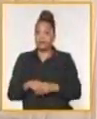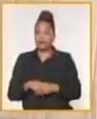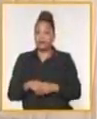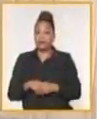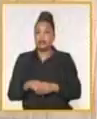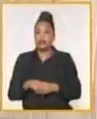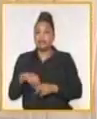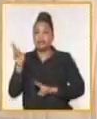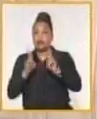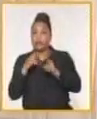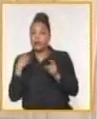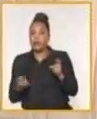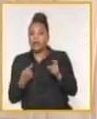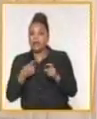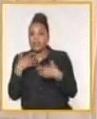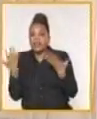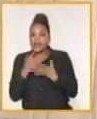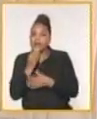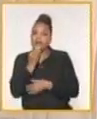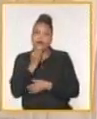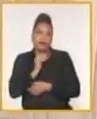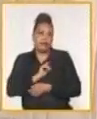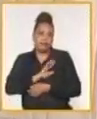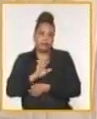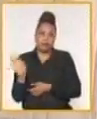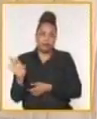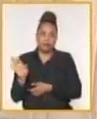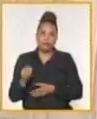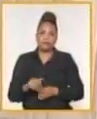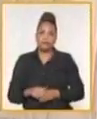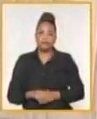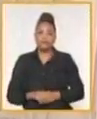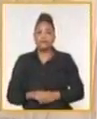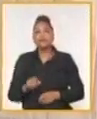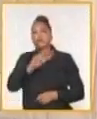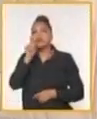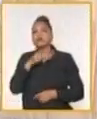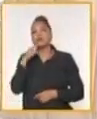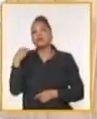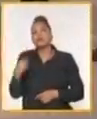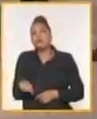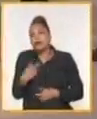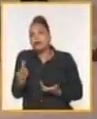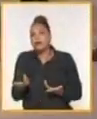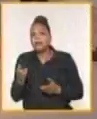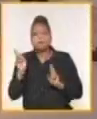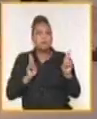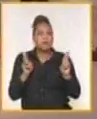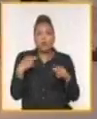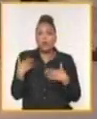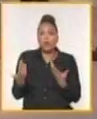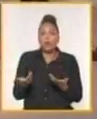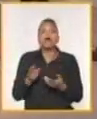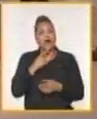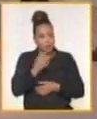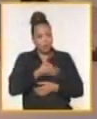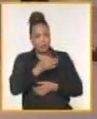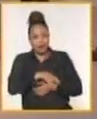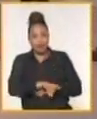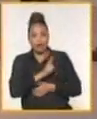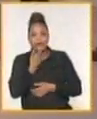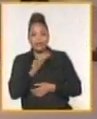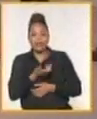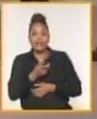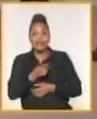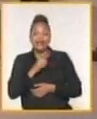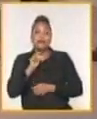a Israel. Entonces, rápidamente, porque sé que tenemos un problema de tiempo. Le quería preguntar por Rusia. No, si voy que para... es fundamental. Voy para... Y hoy Putin,